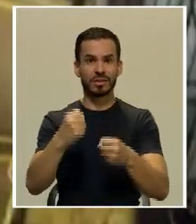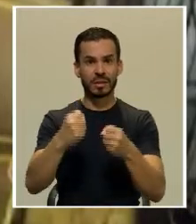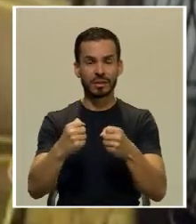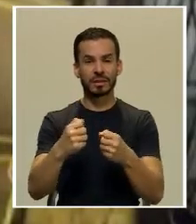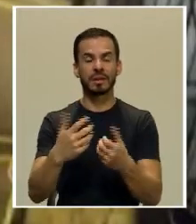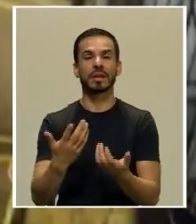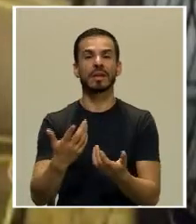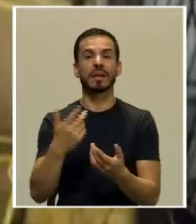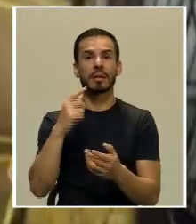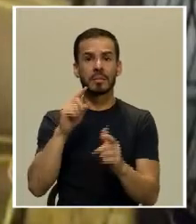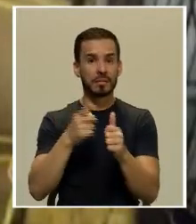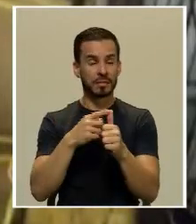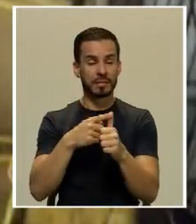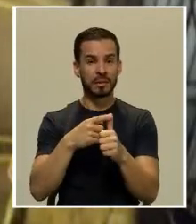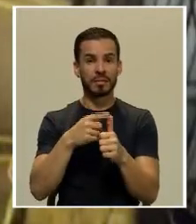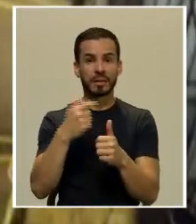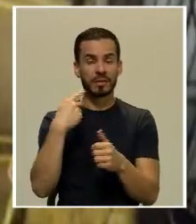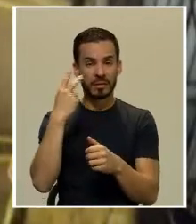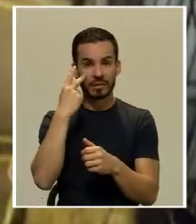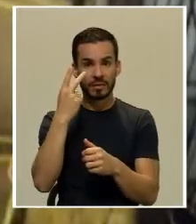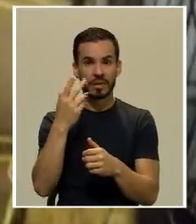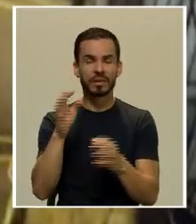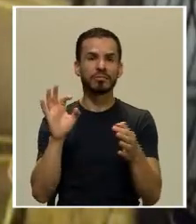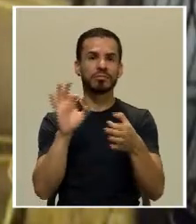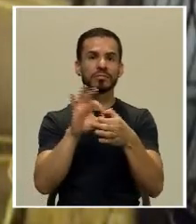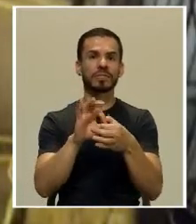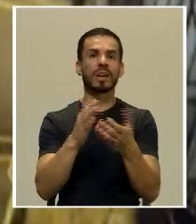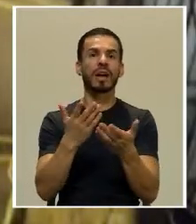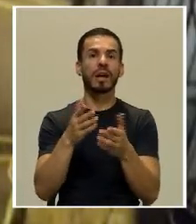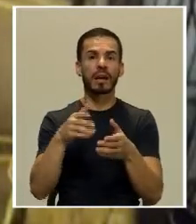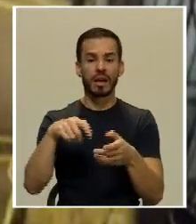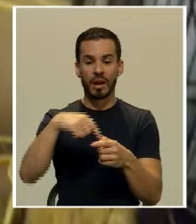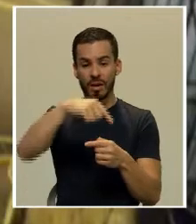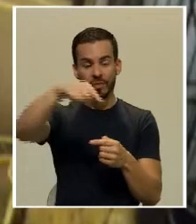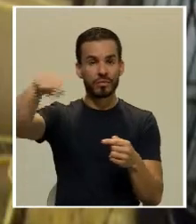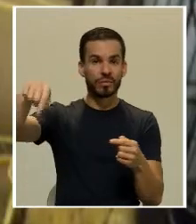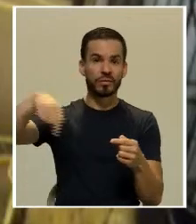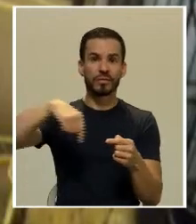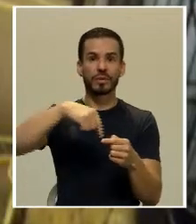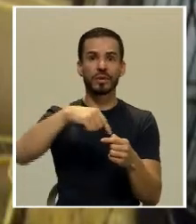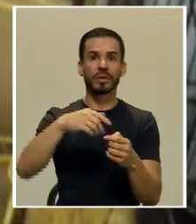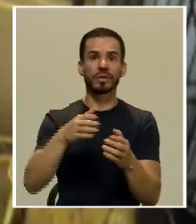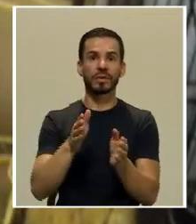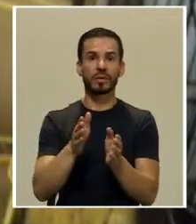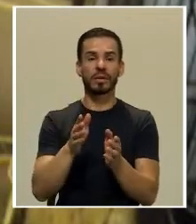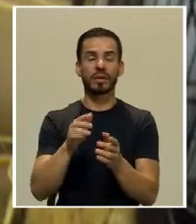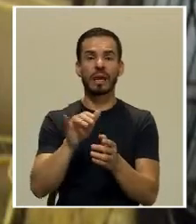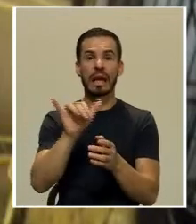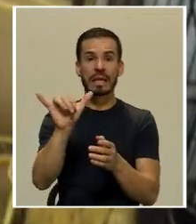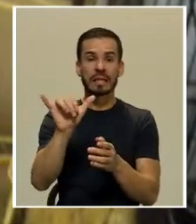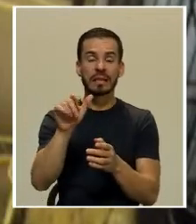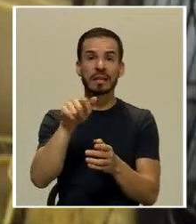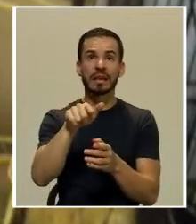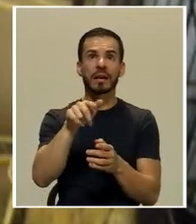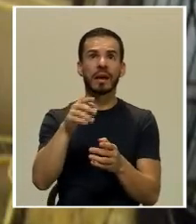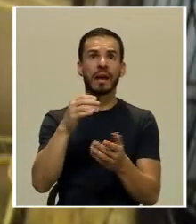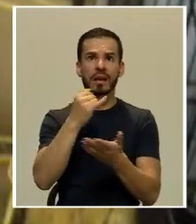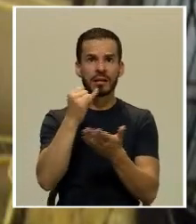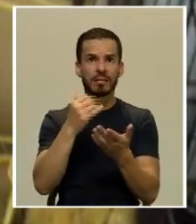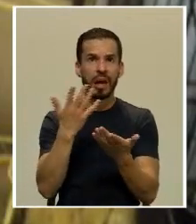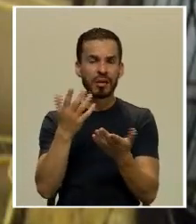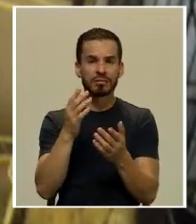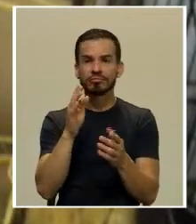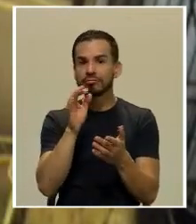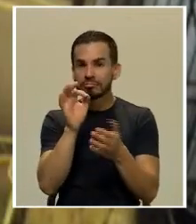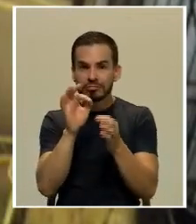capital. Lo primero que es imágenes que estamos viendo corresponden a la rotonda de la Y. Una imagen muy